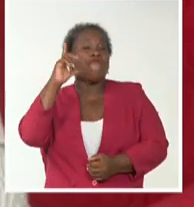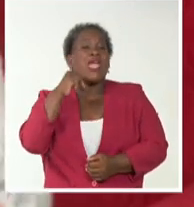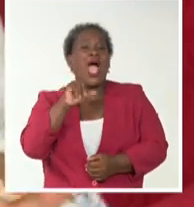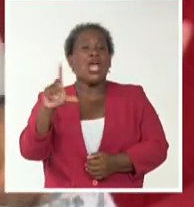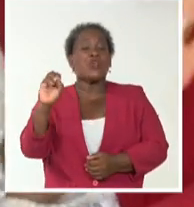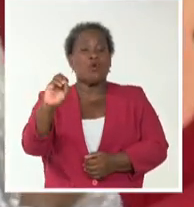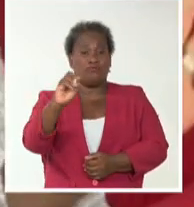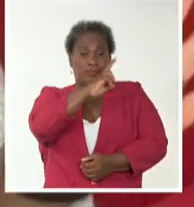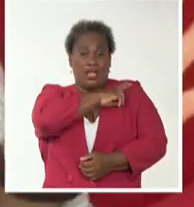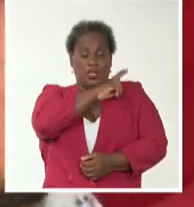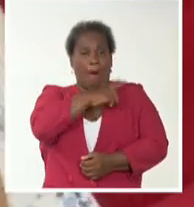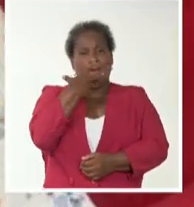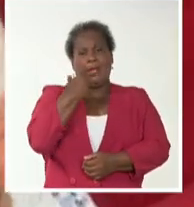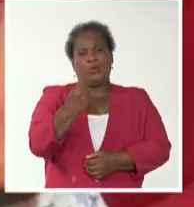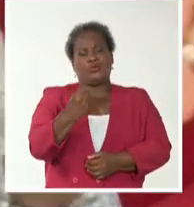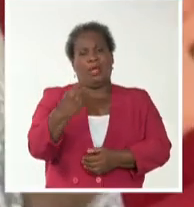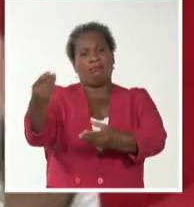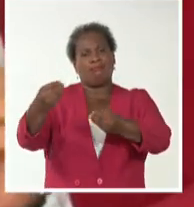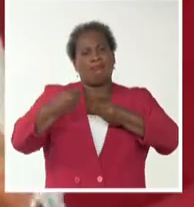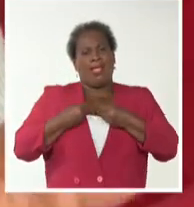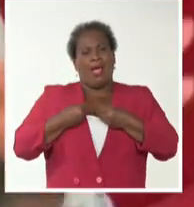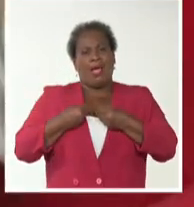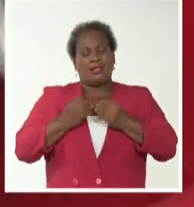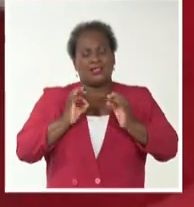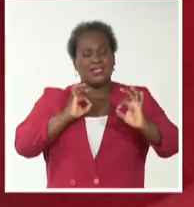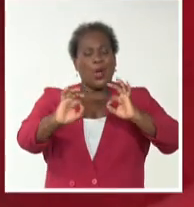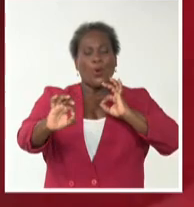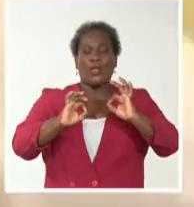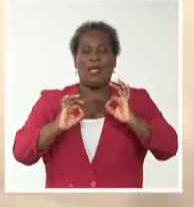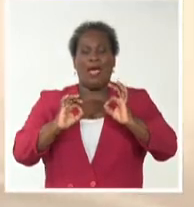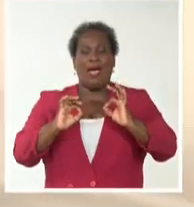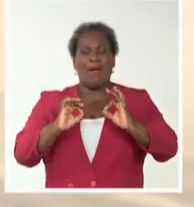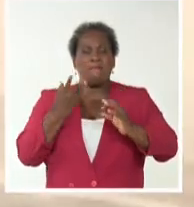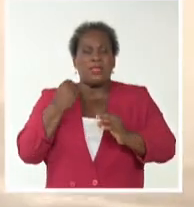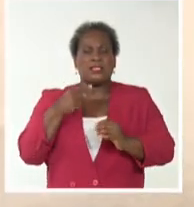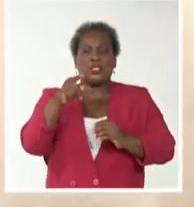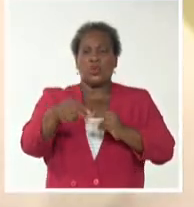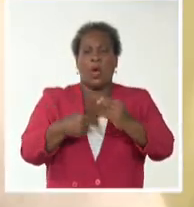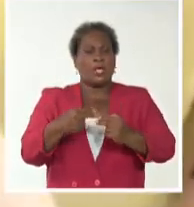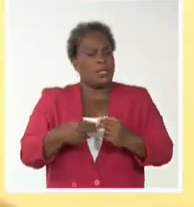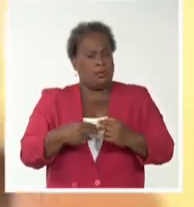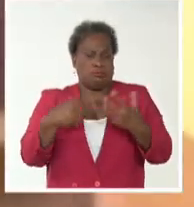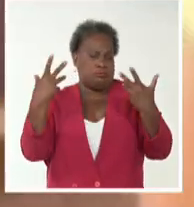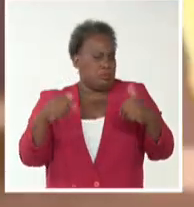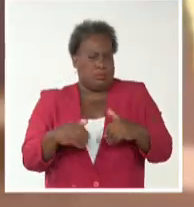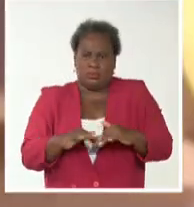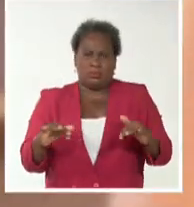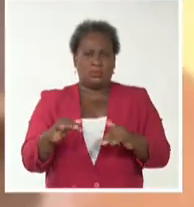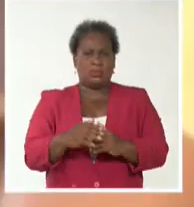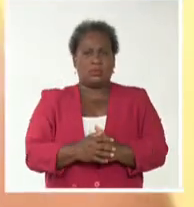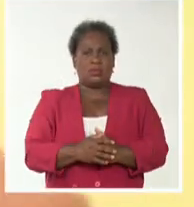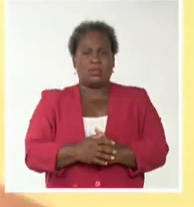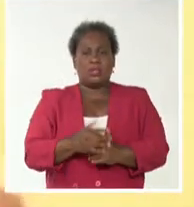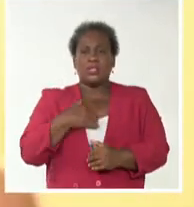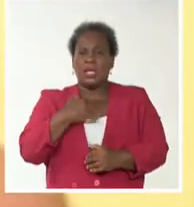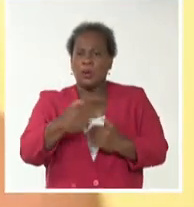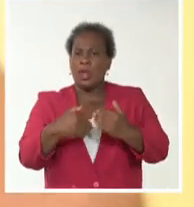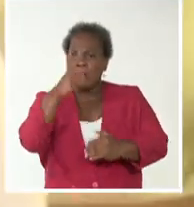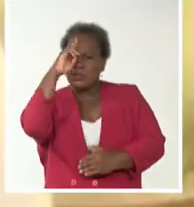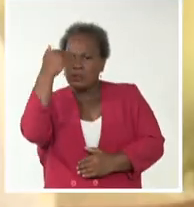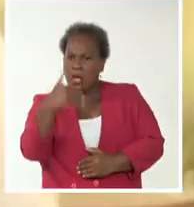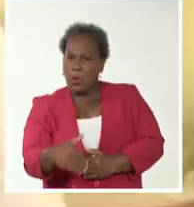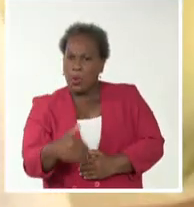de dirigir, te da mucha seguridad. Te deja tu terreno, que hagas lo que tú entiendas. A ver, mi hija, ¿tengo algún problema de salud? Porque, oye, me sé